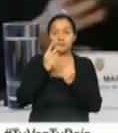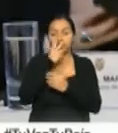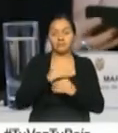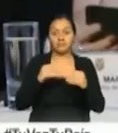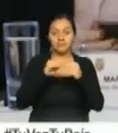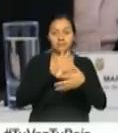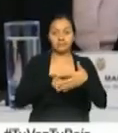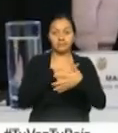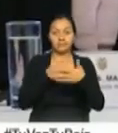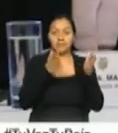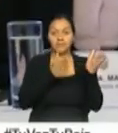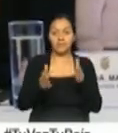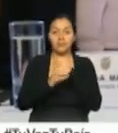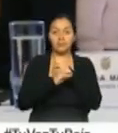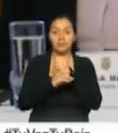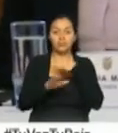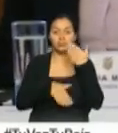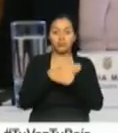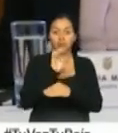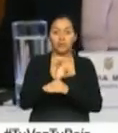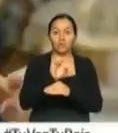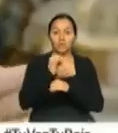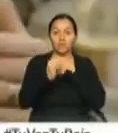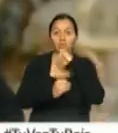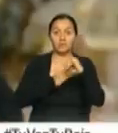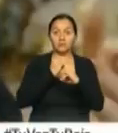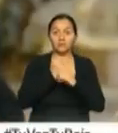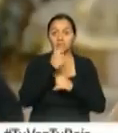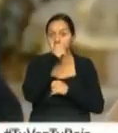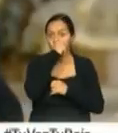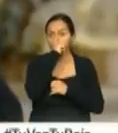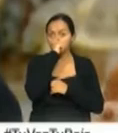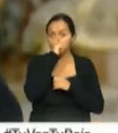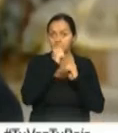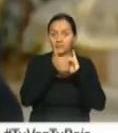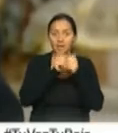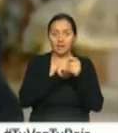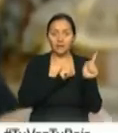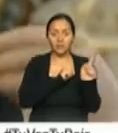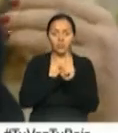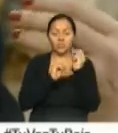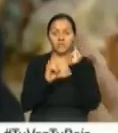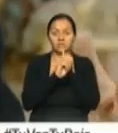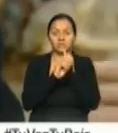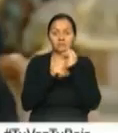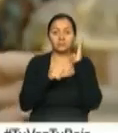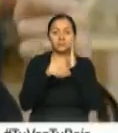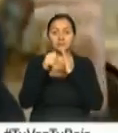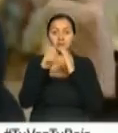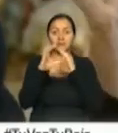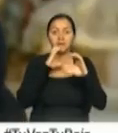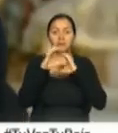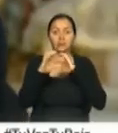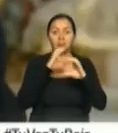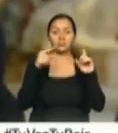una hoja de ruta para promocionar al país en el extranjero. De que cada institución, por ejemplo, el Ministerio de